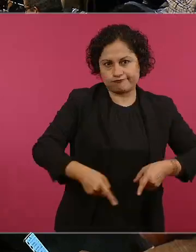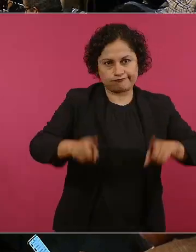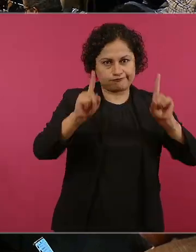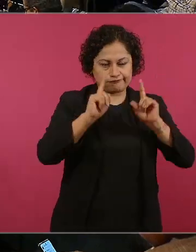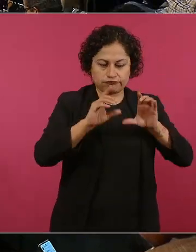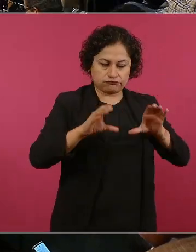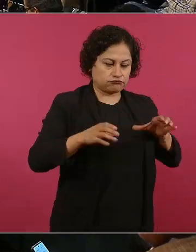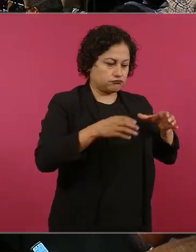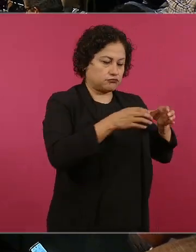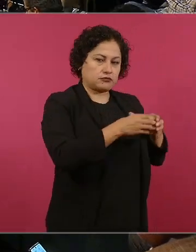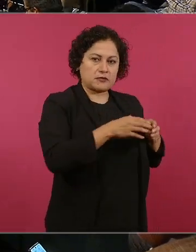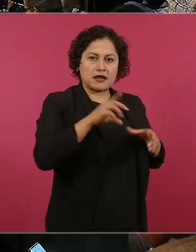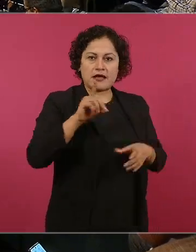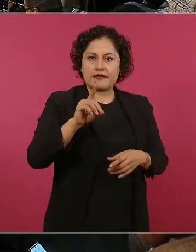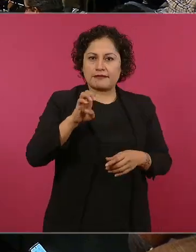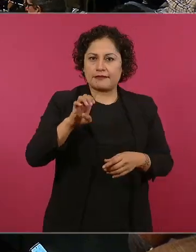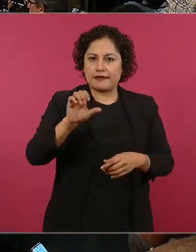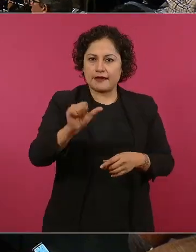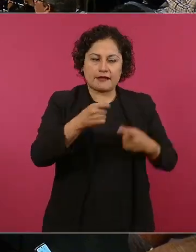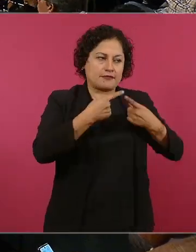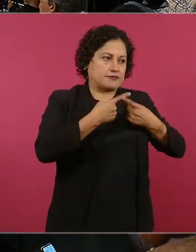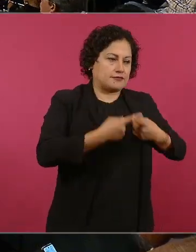otra cosa es lo que hace la DEA,